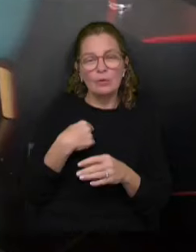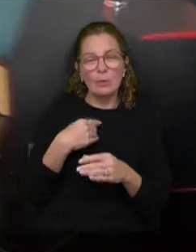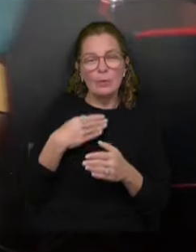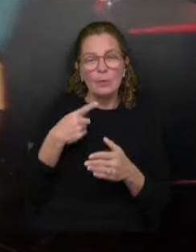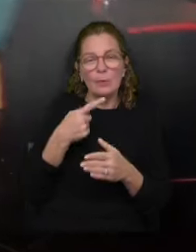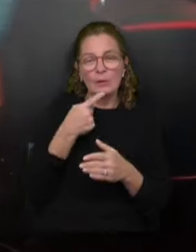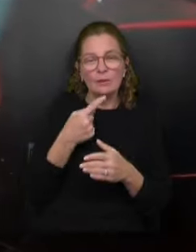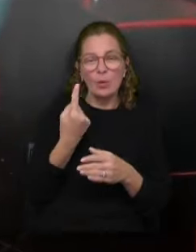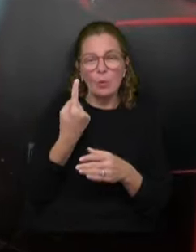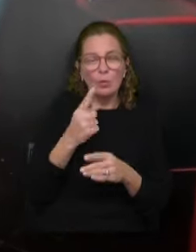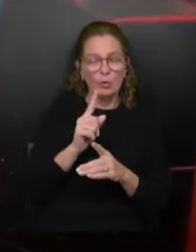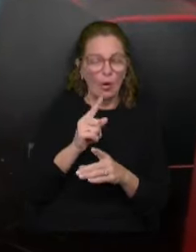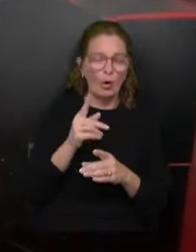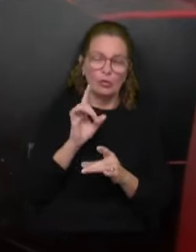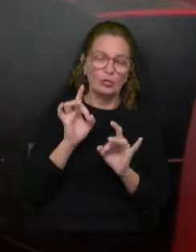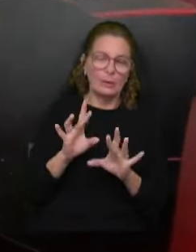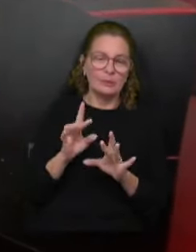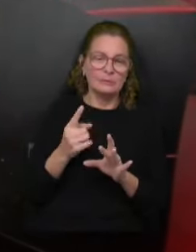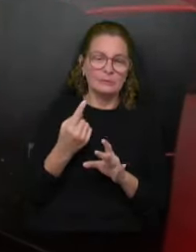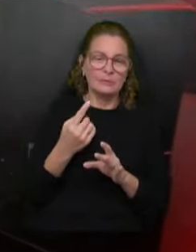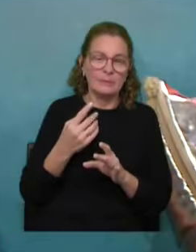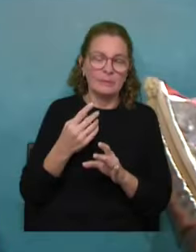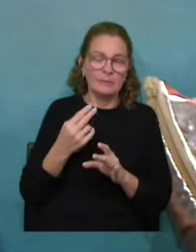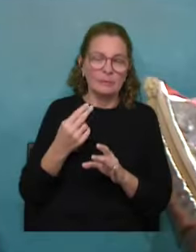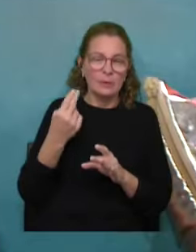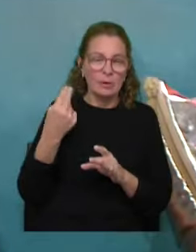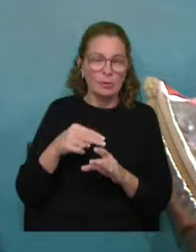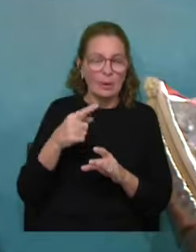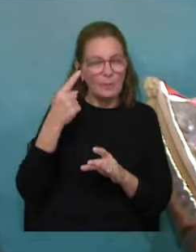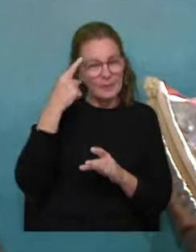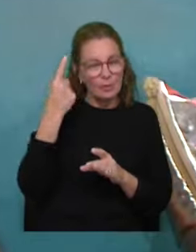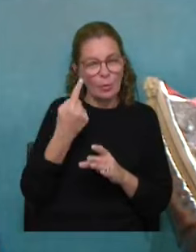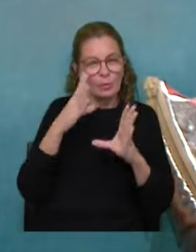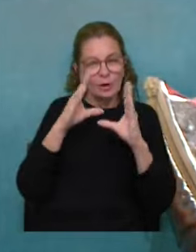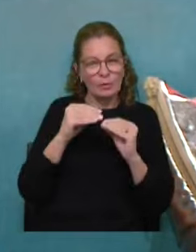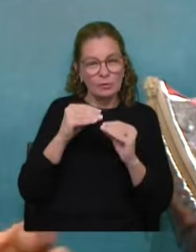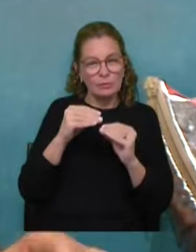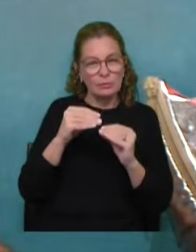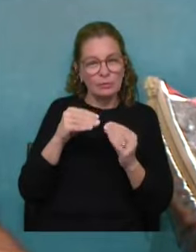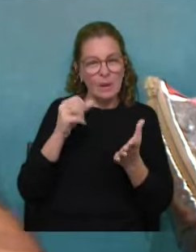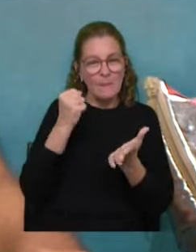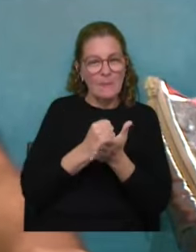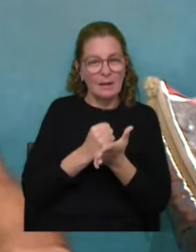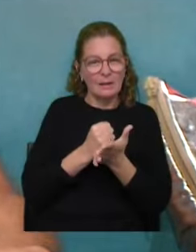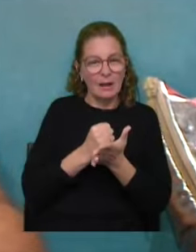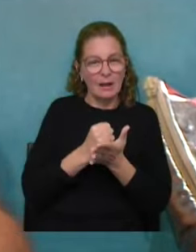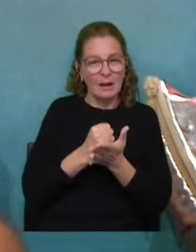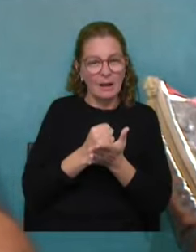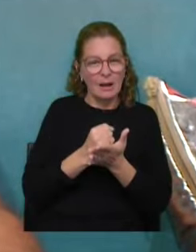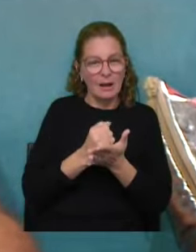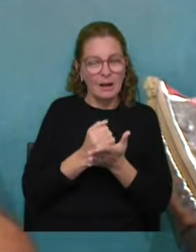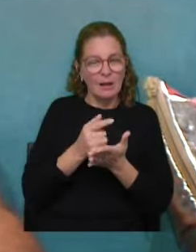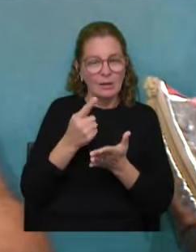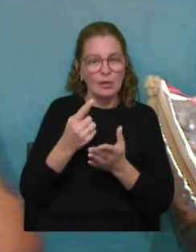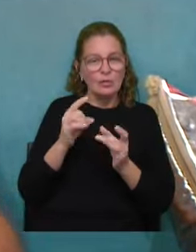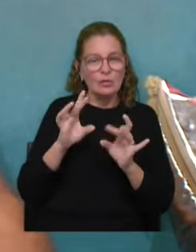vos decís, no fue uno. No fue nunca, creo que una noche le marca la carrera a nadie. Claro. Sino